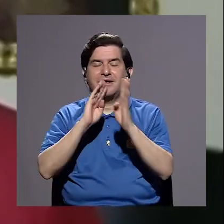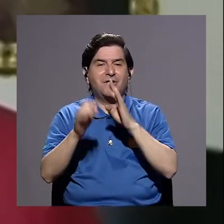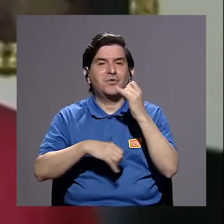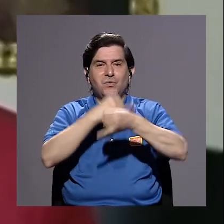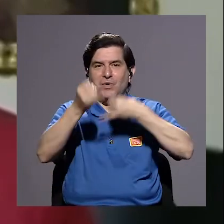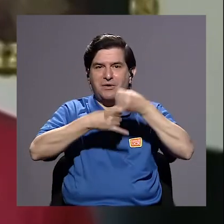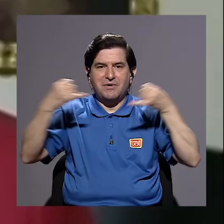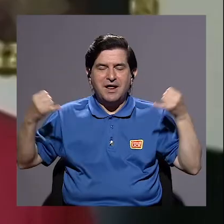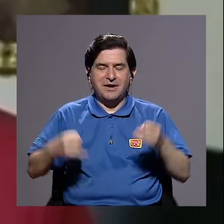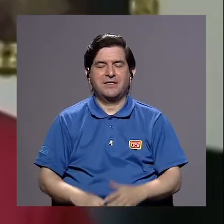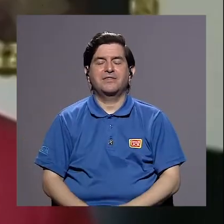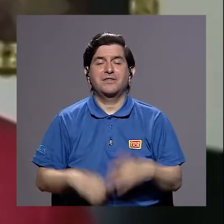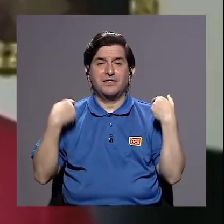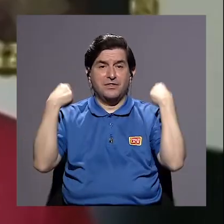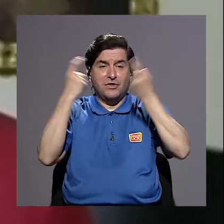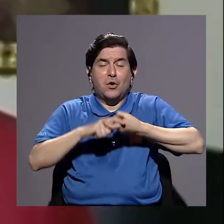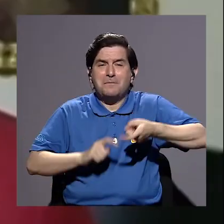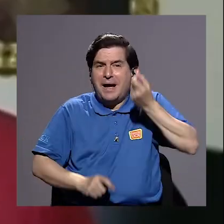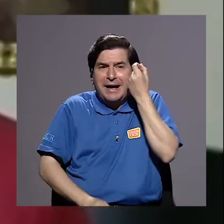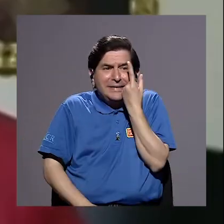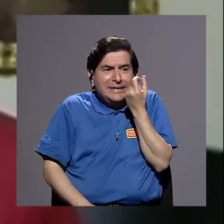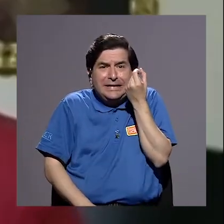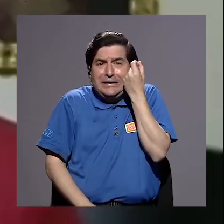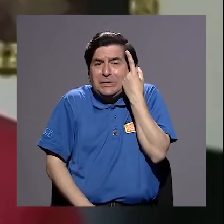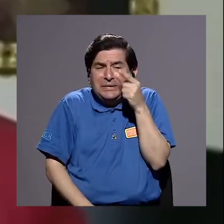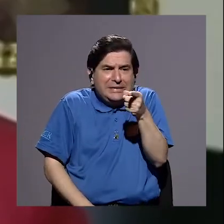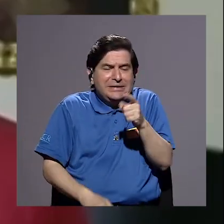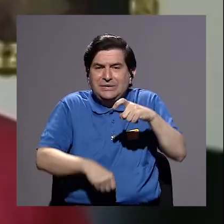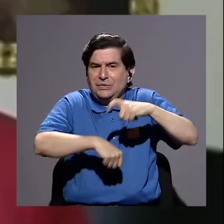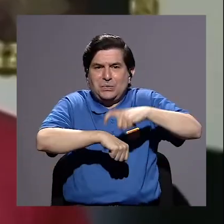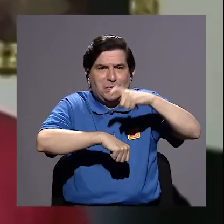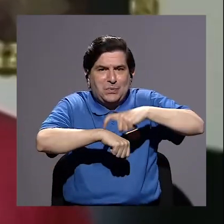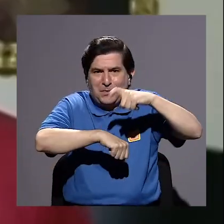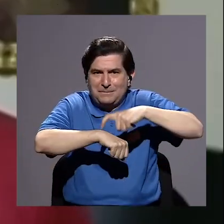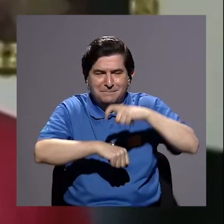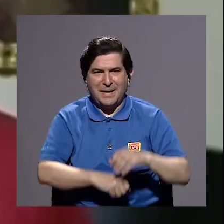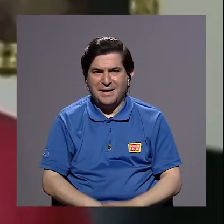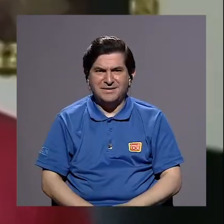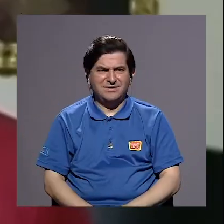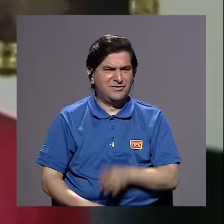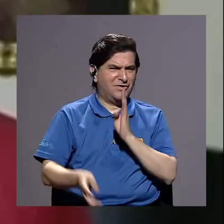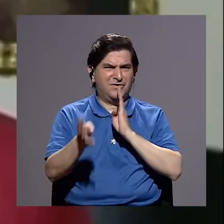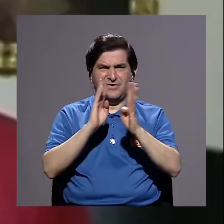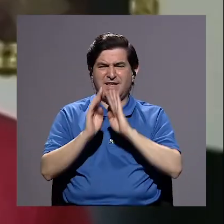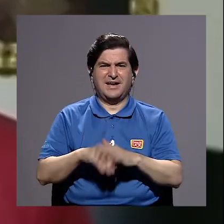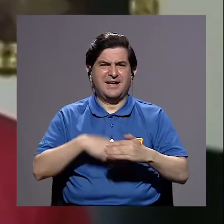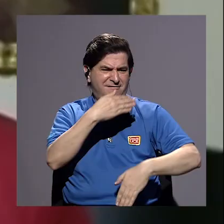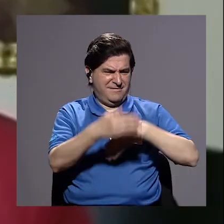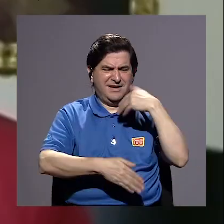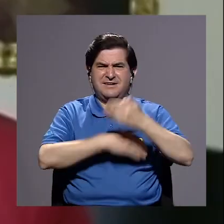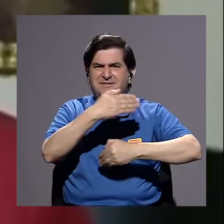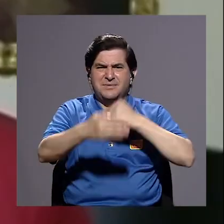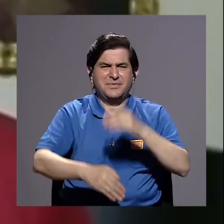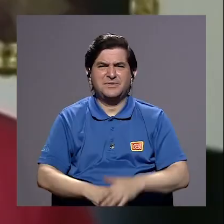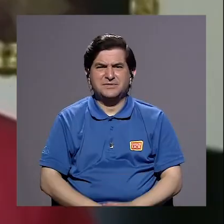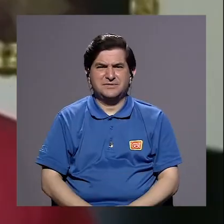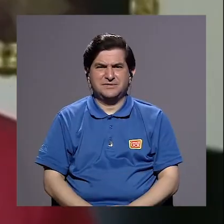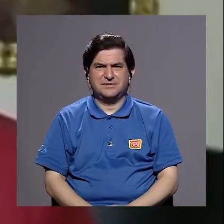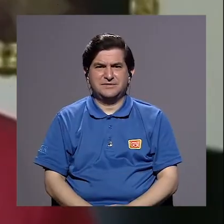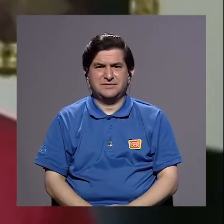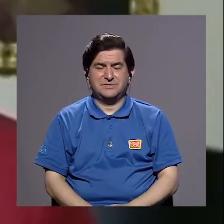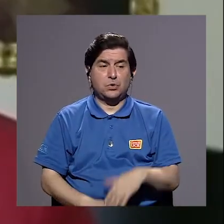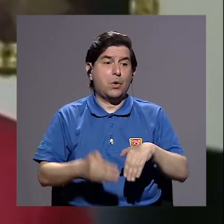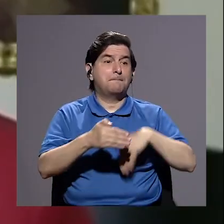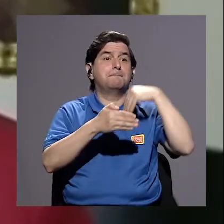hablar el idioma castellano y de no entender siquiera de qué se trataba su proceso, que